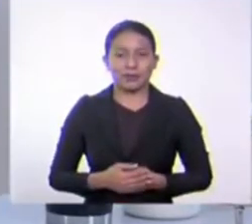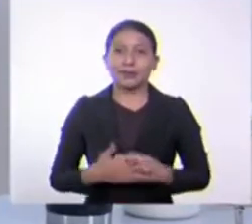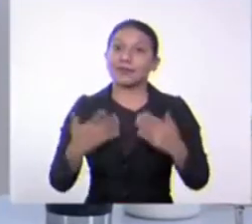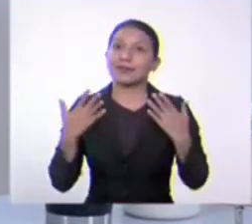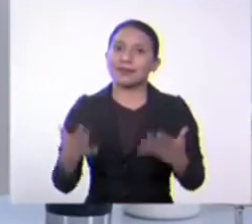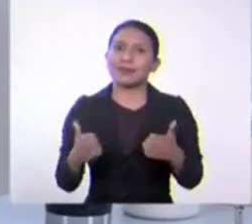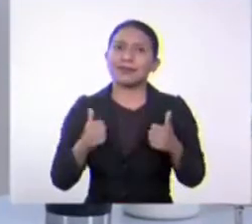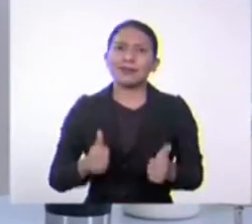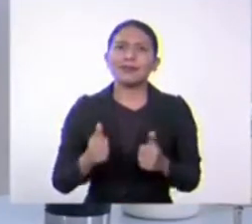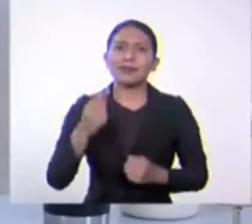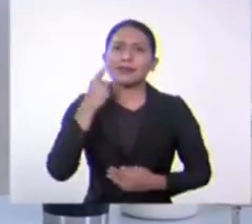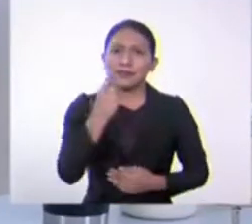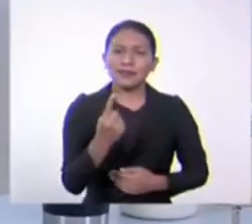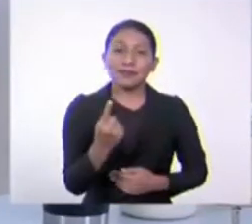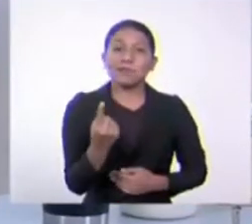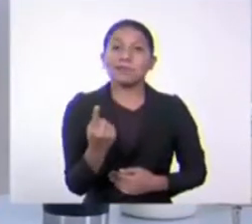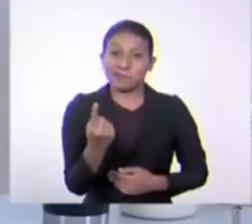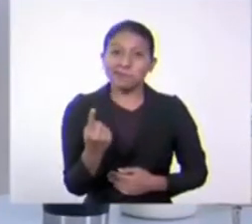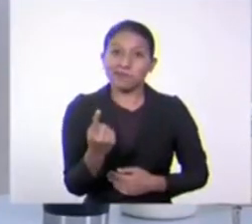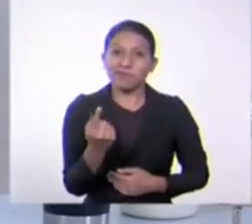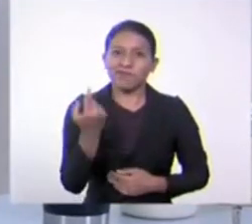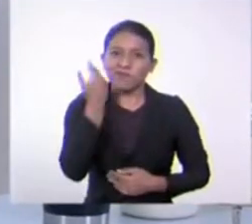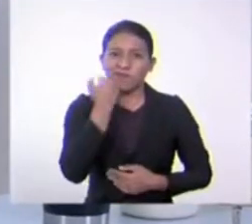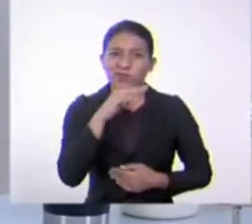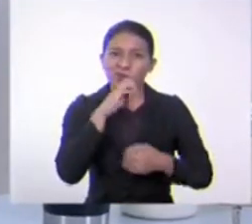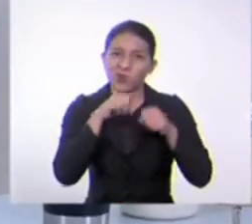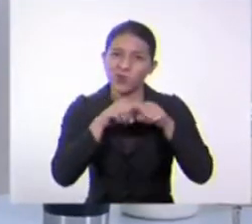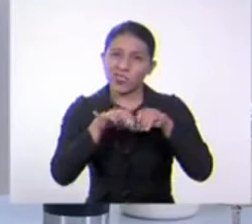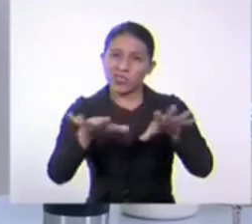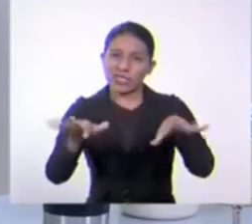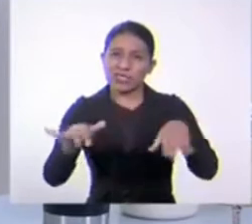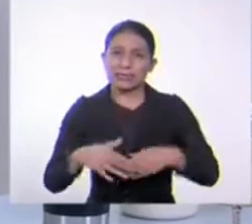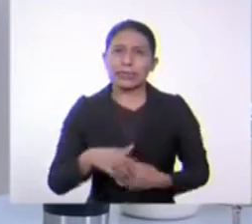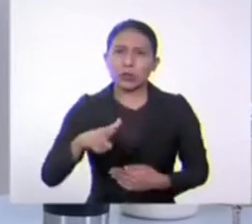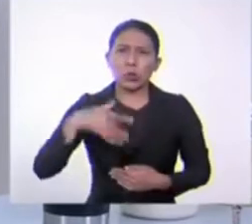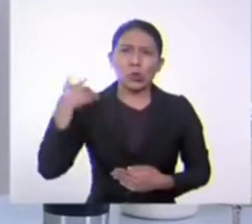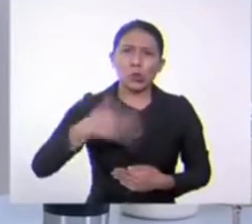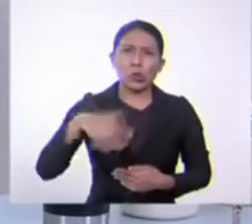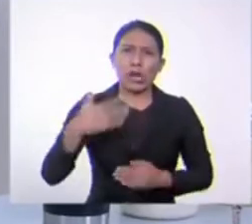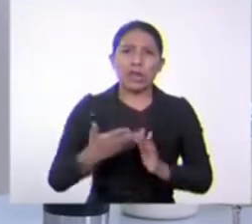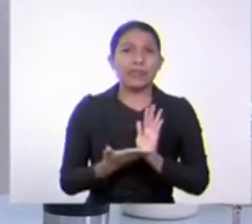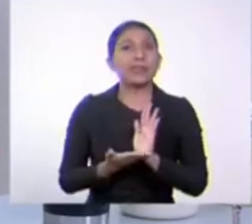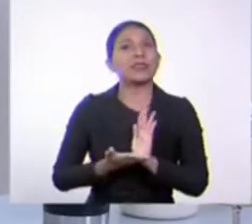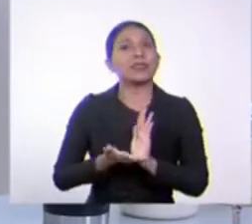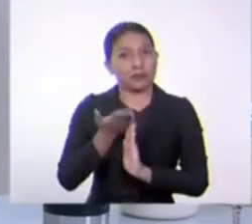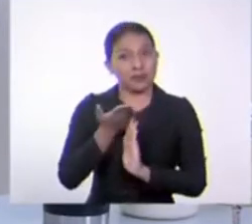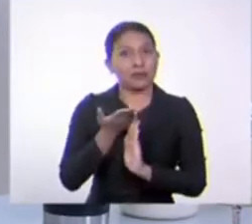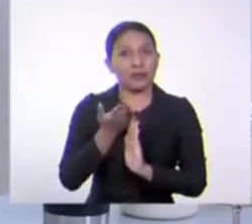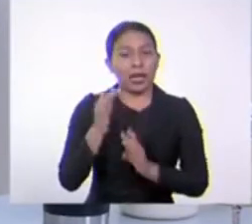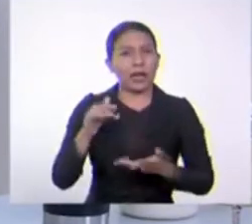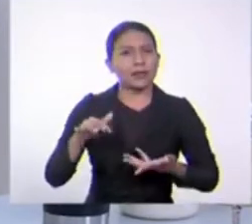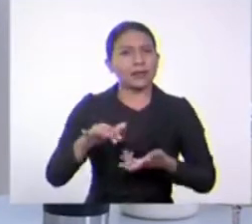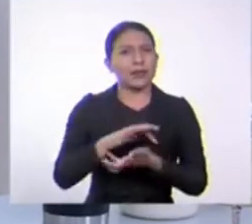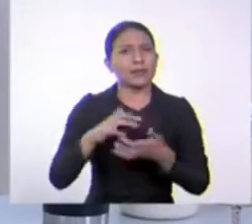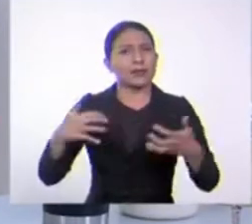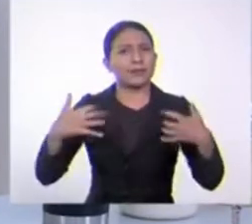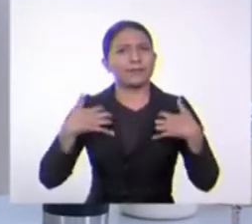Bien, hemos visto entonces cómo virus y bacterias han sido claves para el desarrollo de las ciencias de la